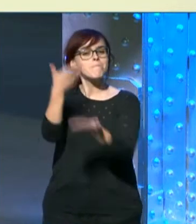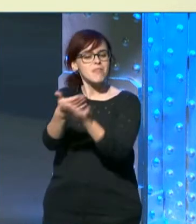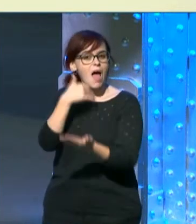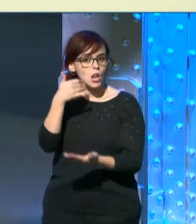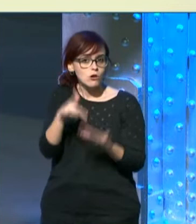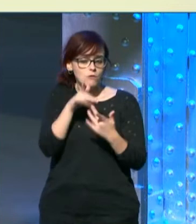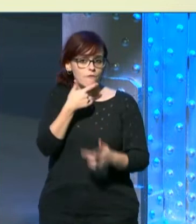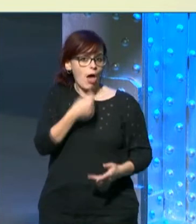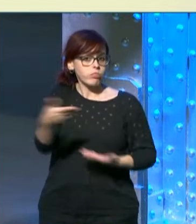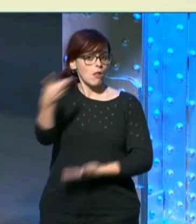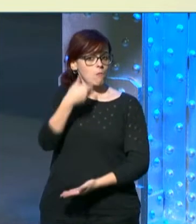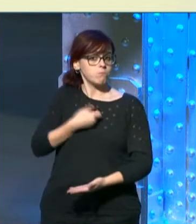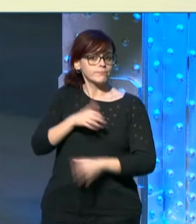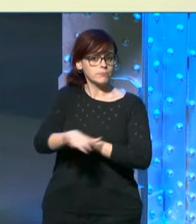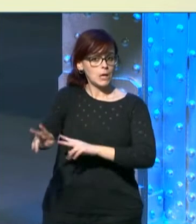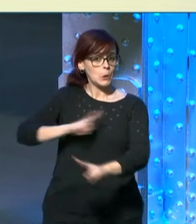ser maravilloso y que todo va a ir bien.